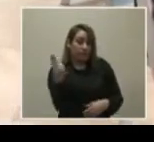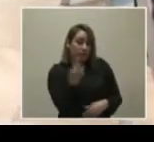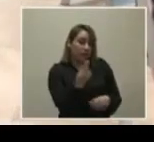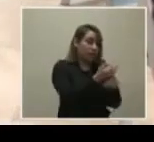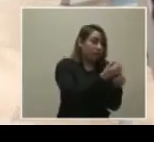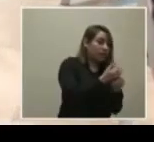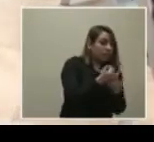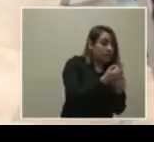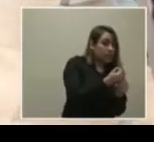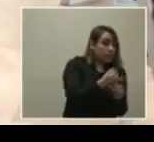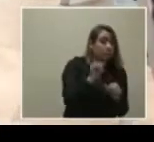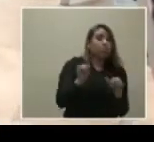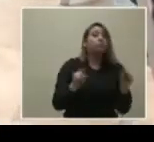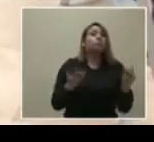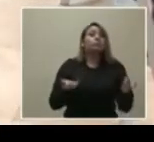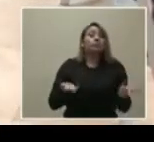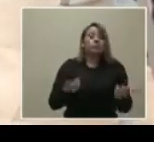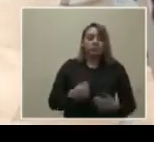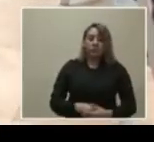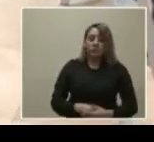ustedes?